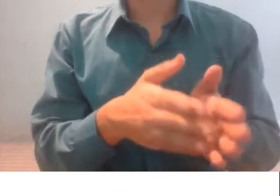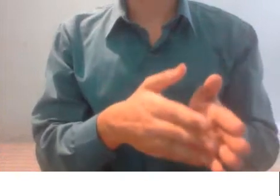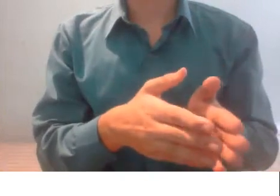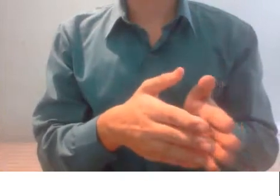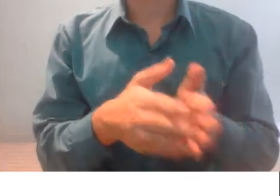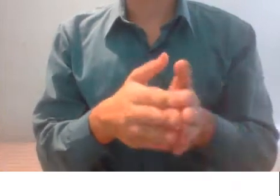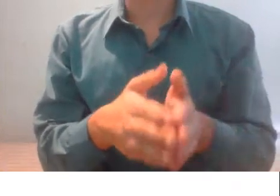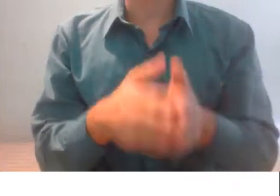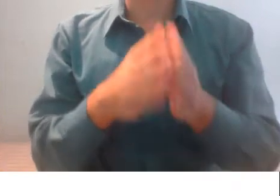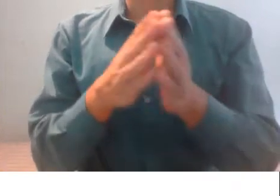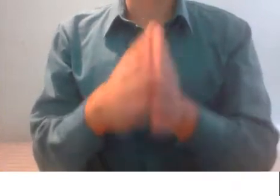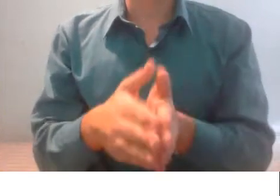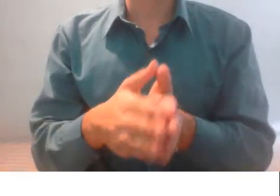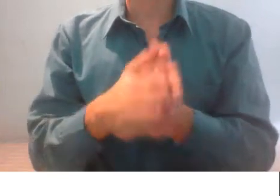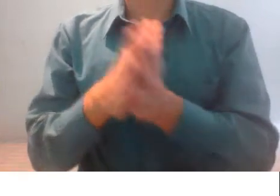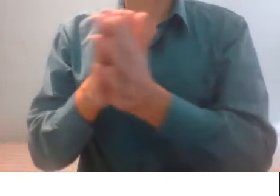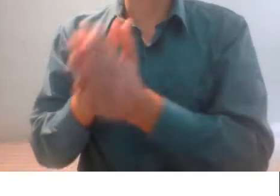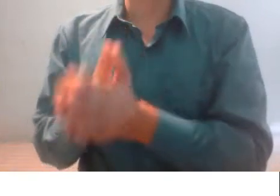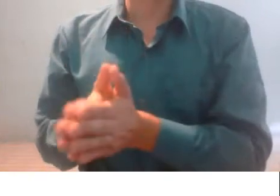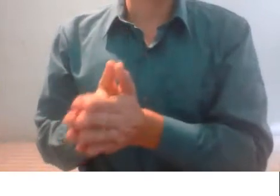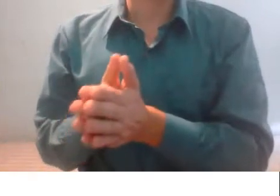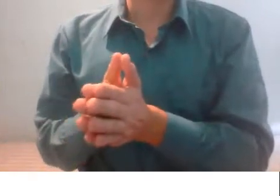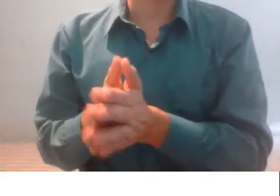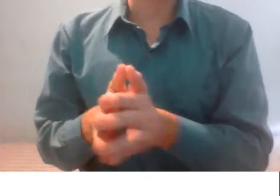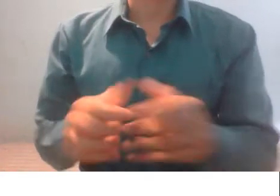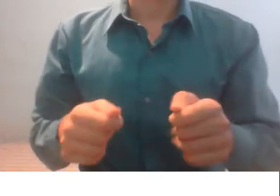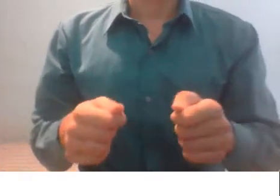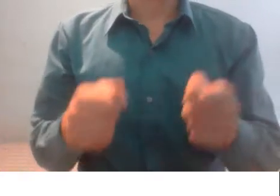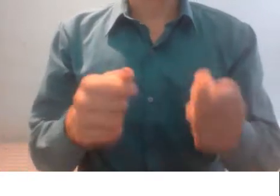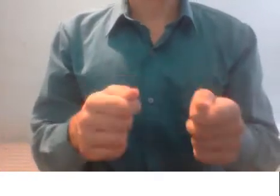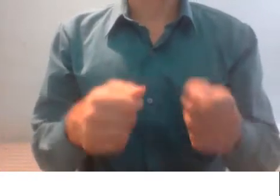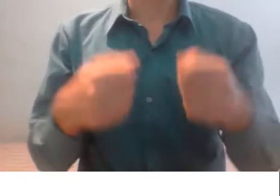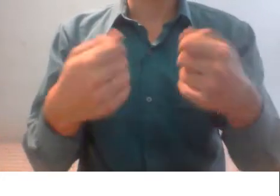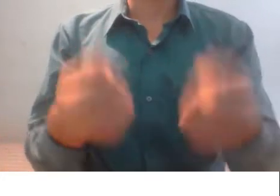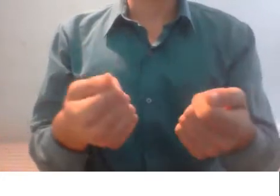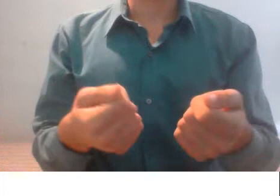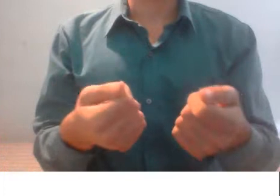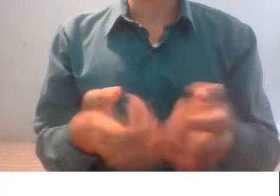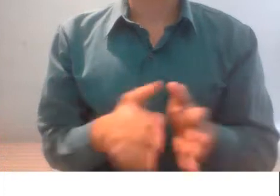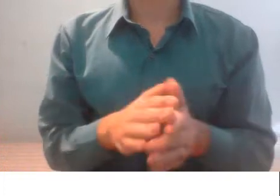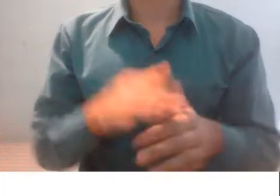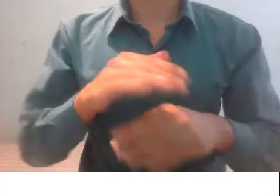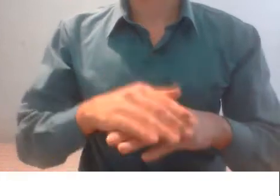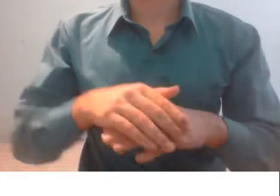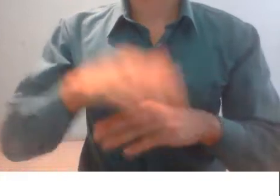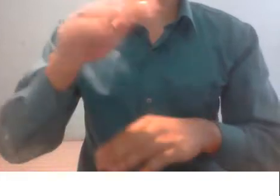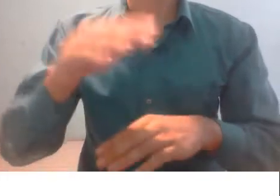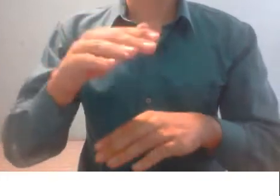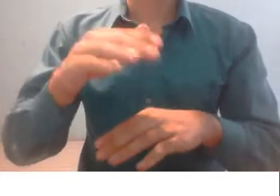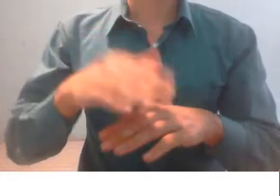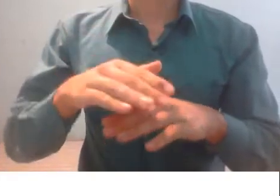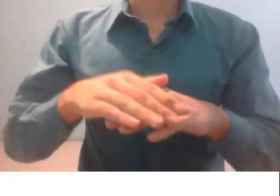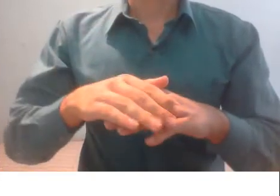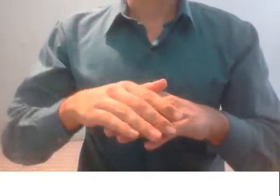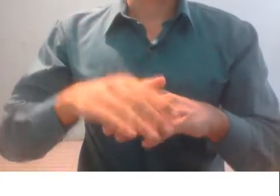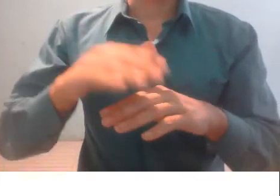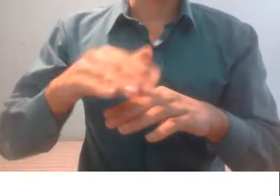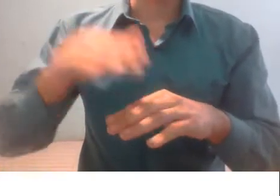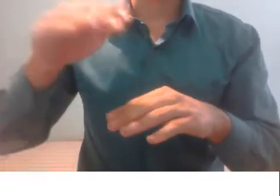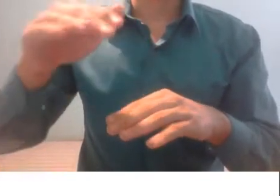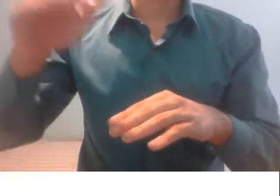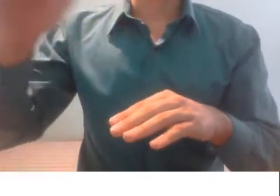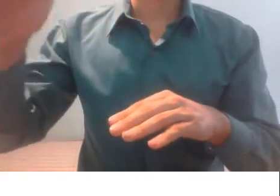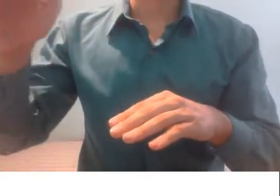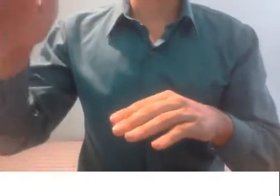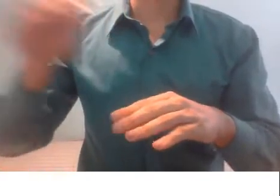año 2017, 2018 al año 2019, en las cuales lo único que fue ocasionando fue que el monto de la deuda